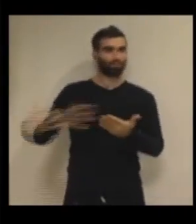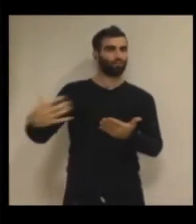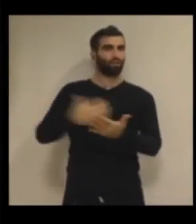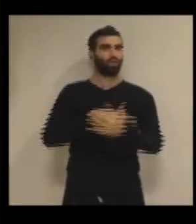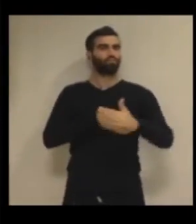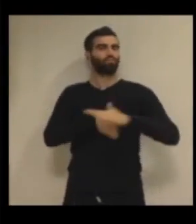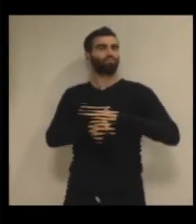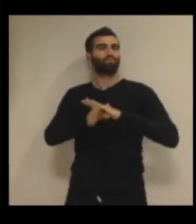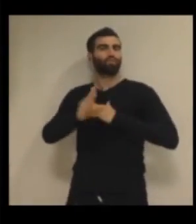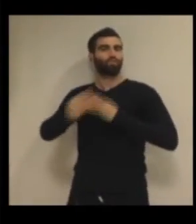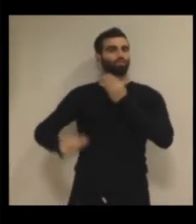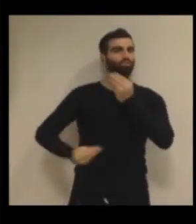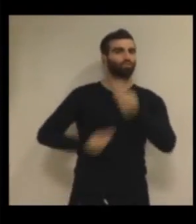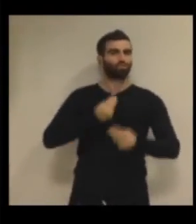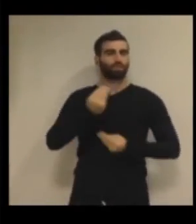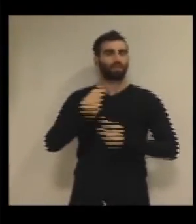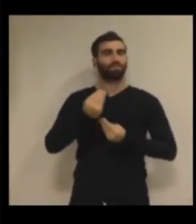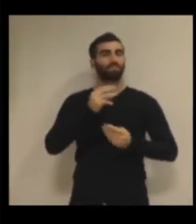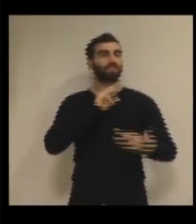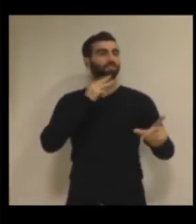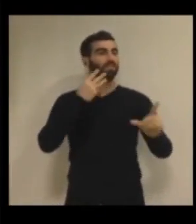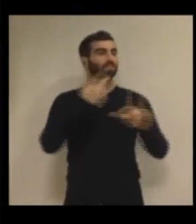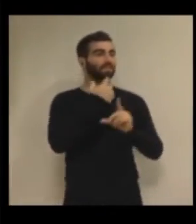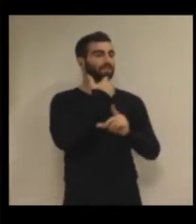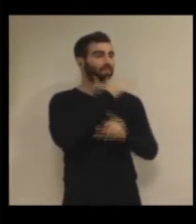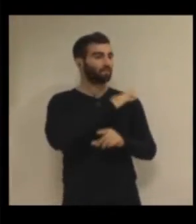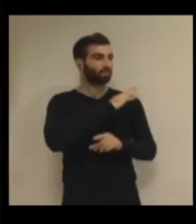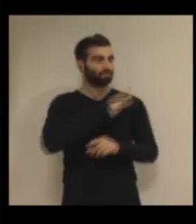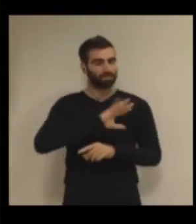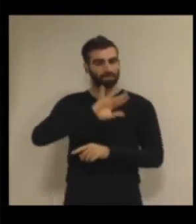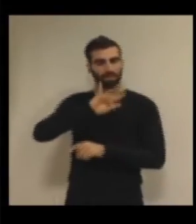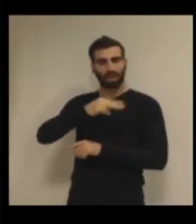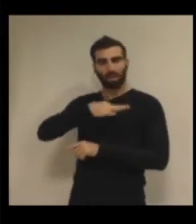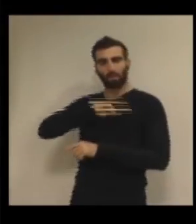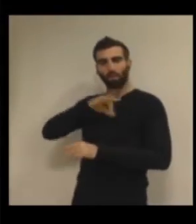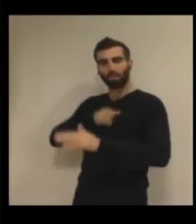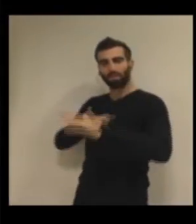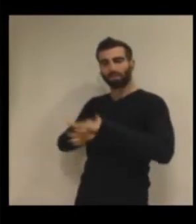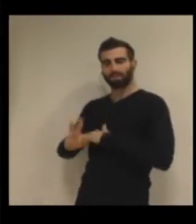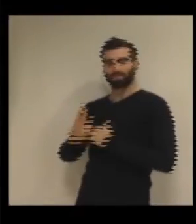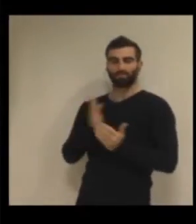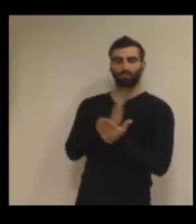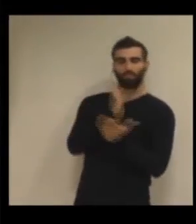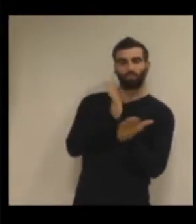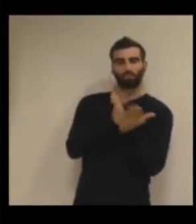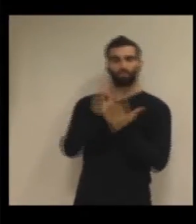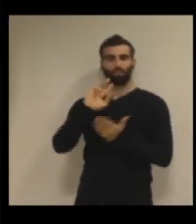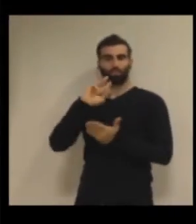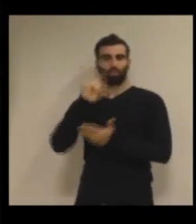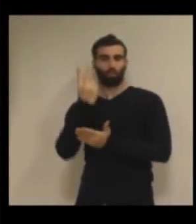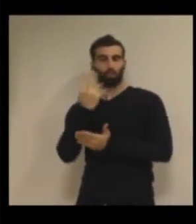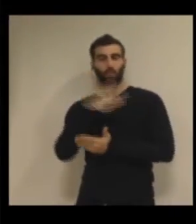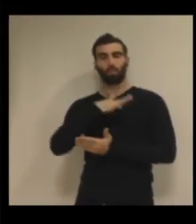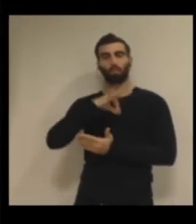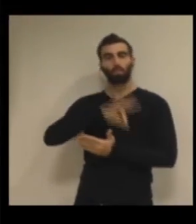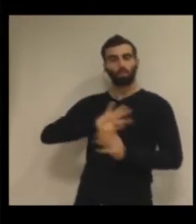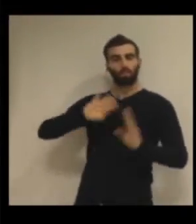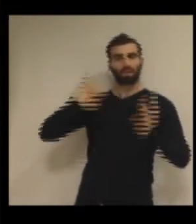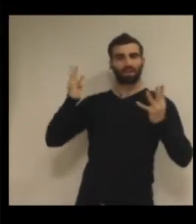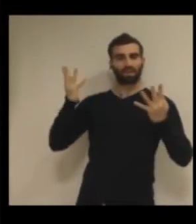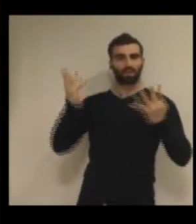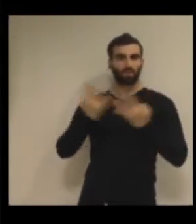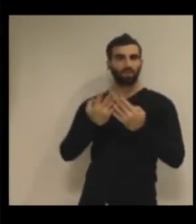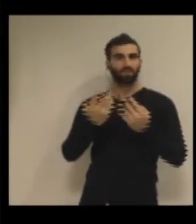la dirección? Sí. Se puede acceder de dos modos, a través de la página web de la Federación Aspain, que es